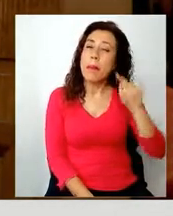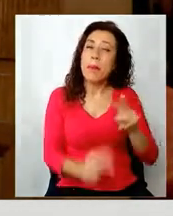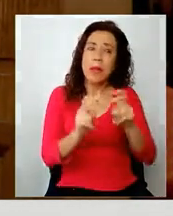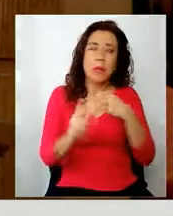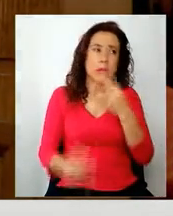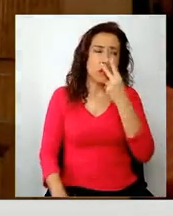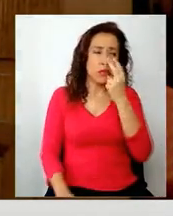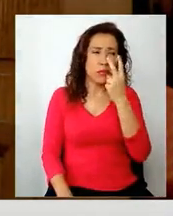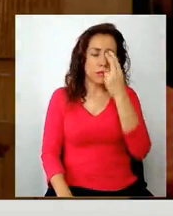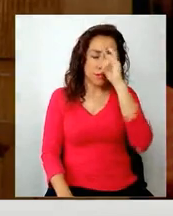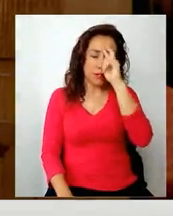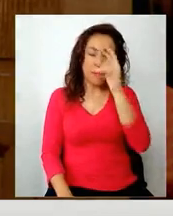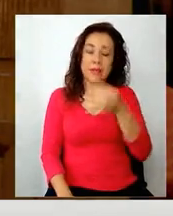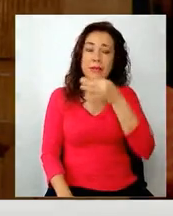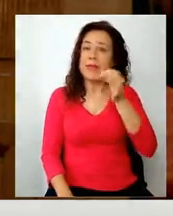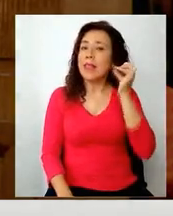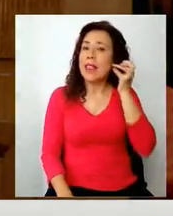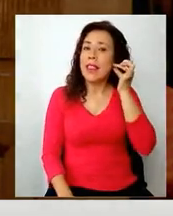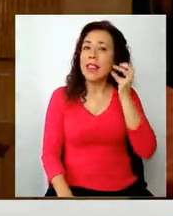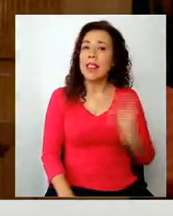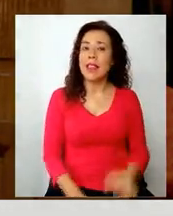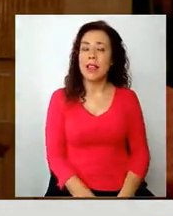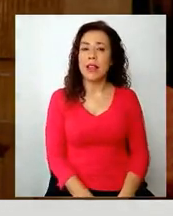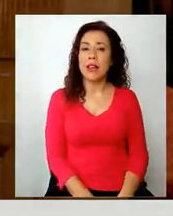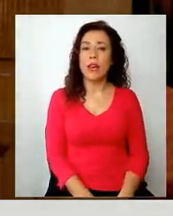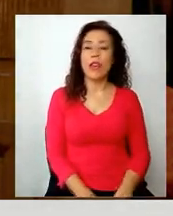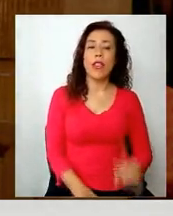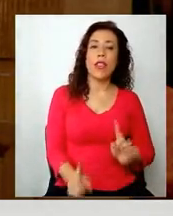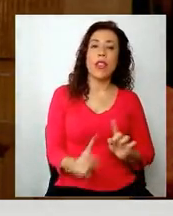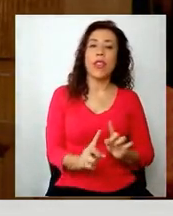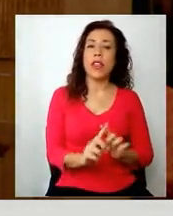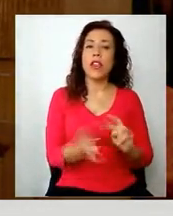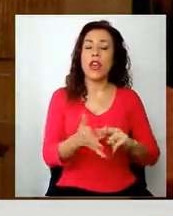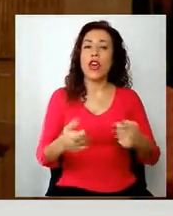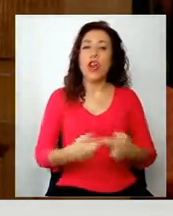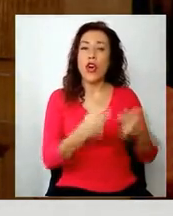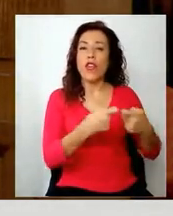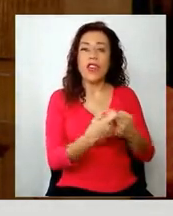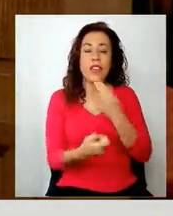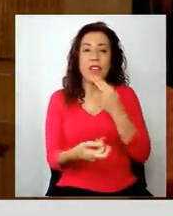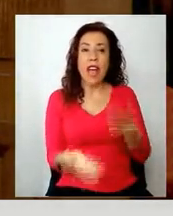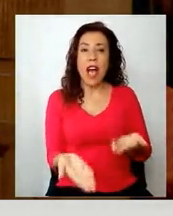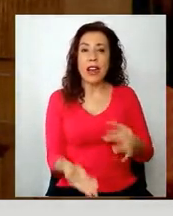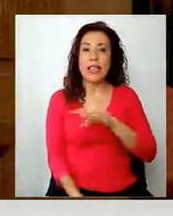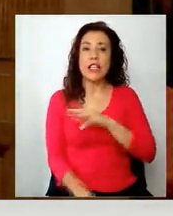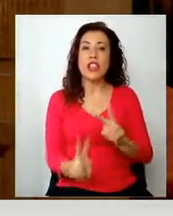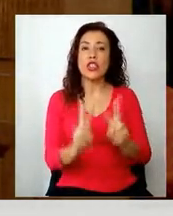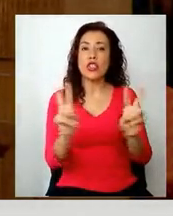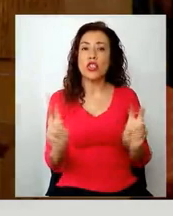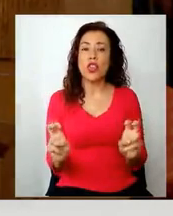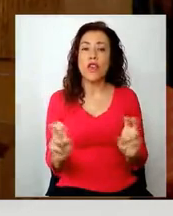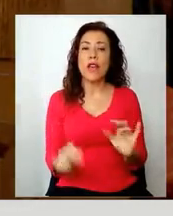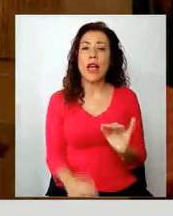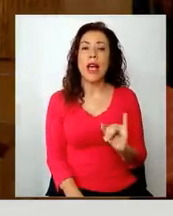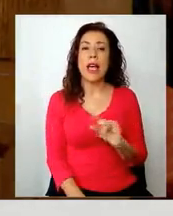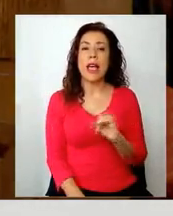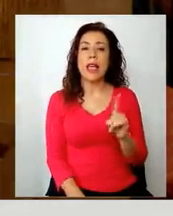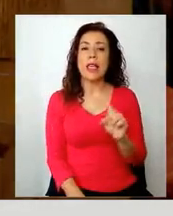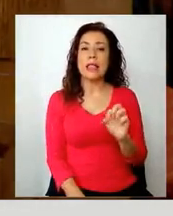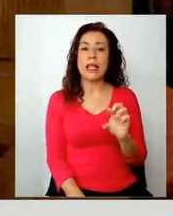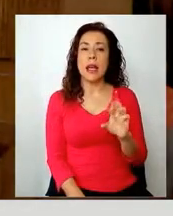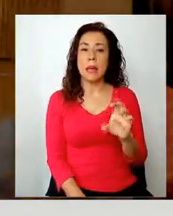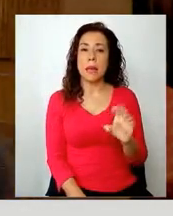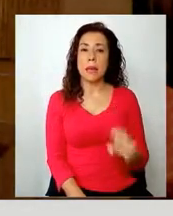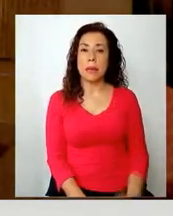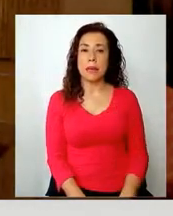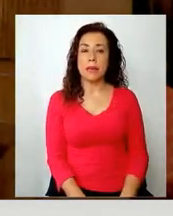ella hizo una alusión directa al conflicto que estamos viviendo hoy día en Chile respecto de las isapres en esa entrevista y